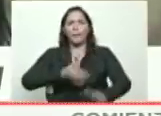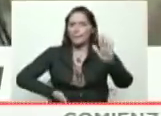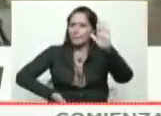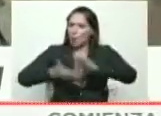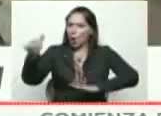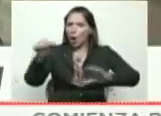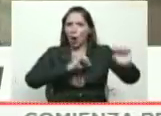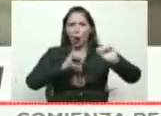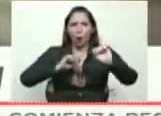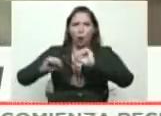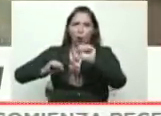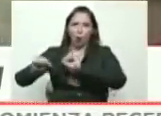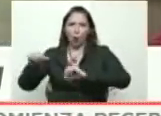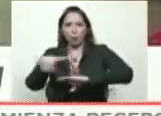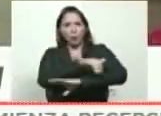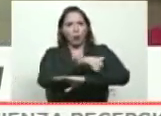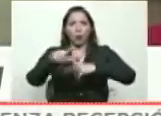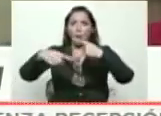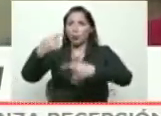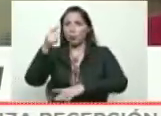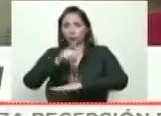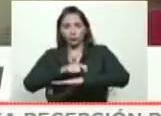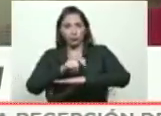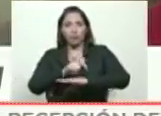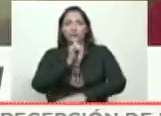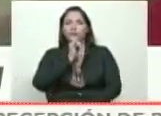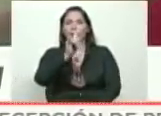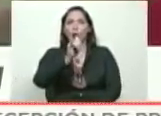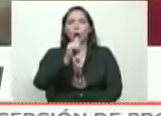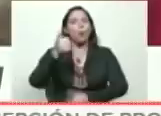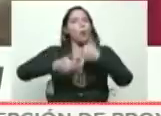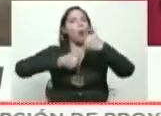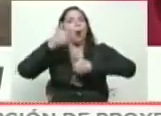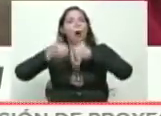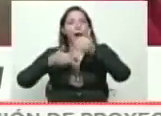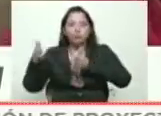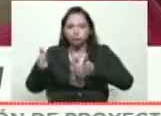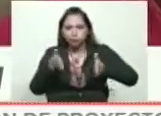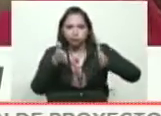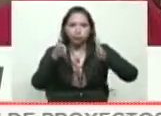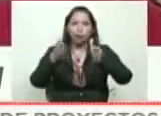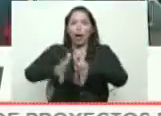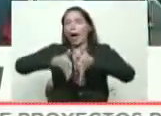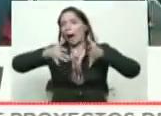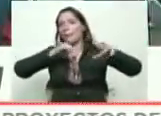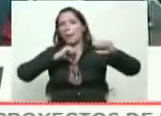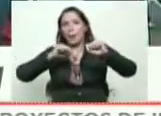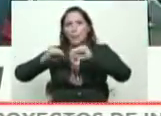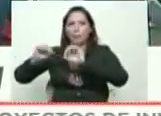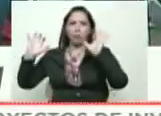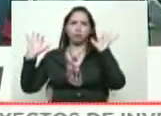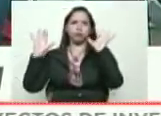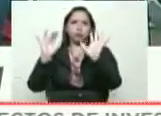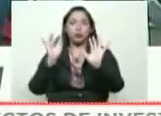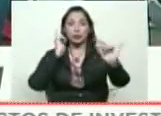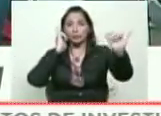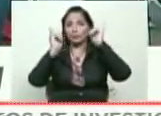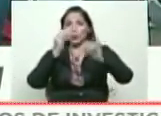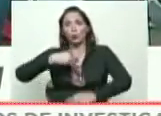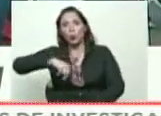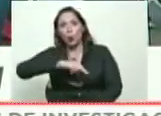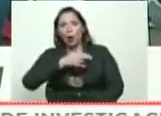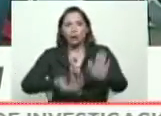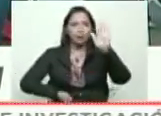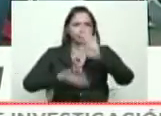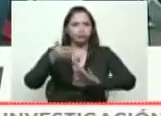la movilización. En las próximas horas estaremos informando cuál va a ser la ruta de esta gran movilización para celebrar nuestra